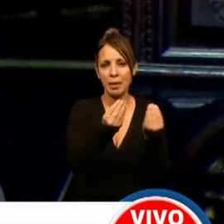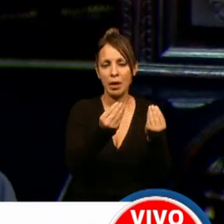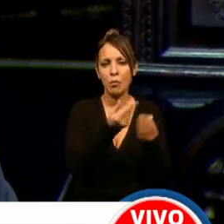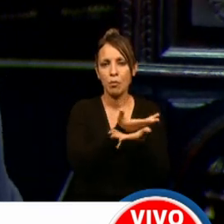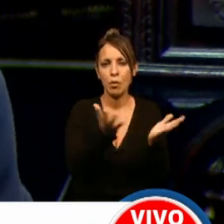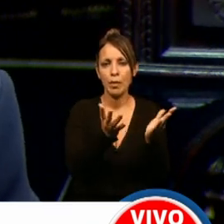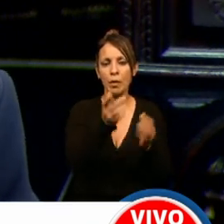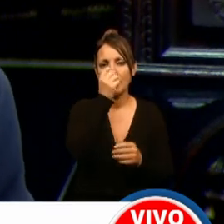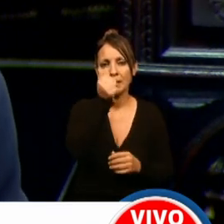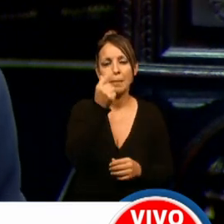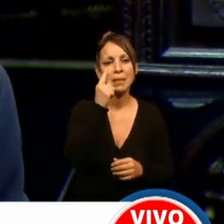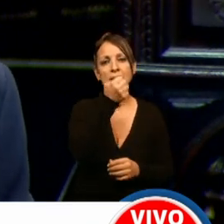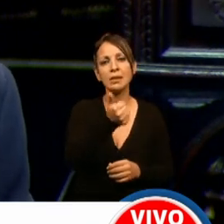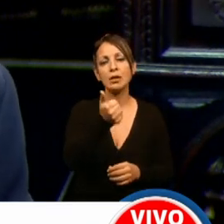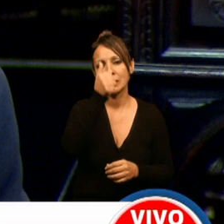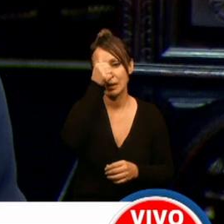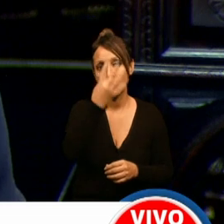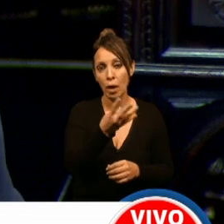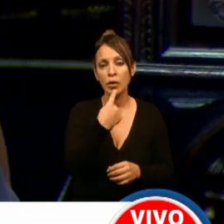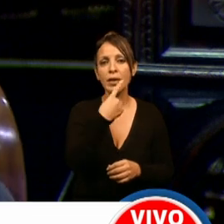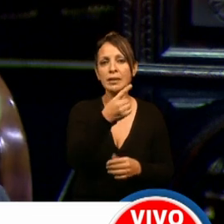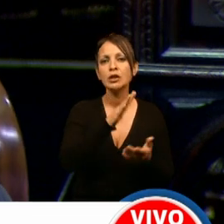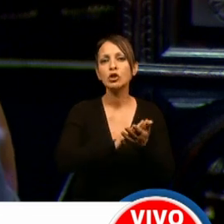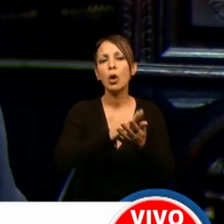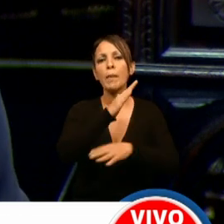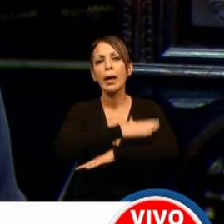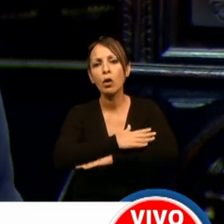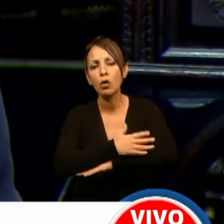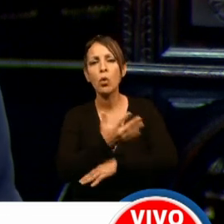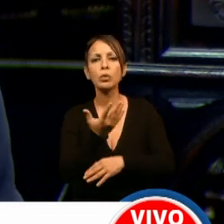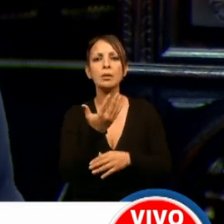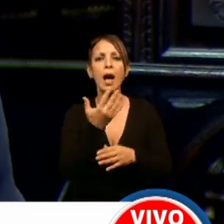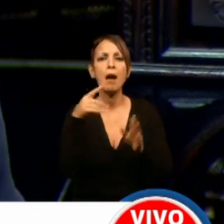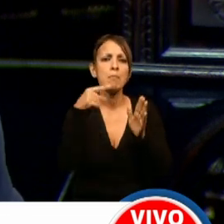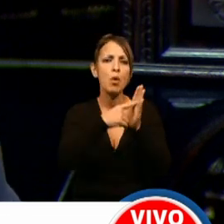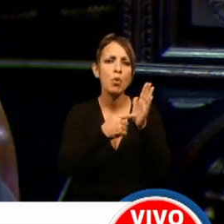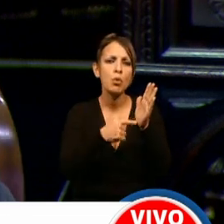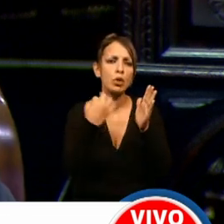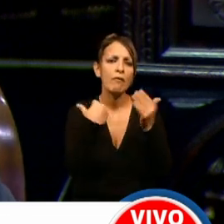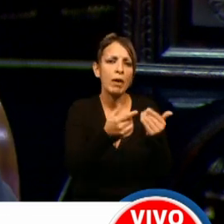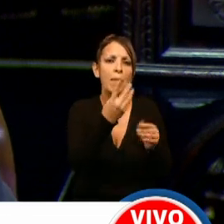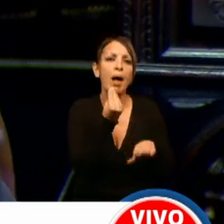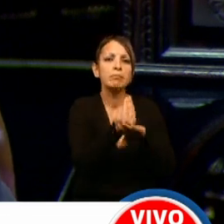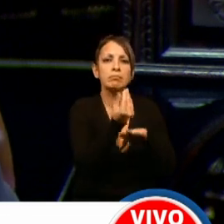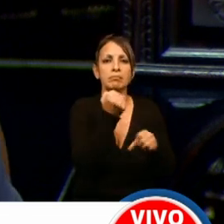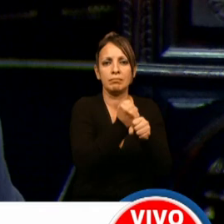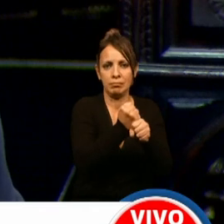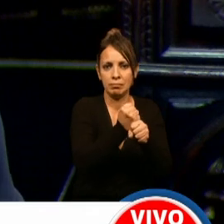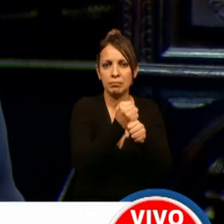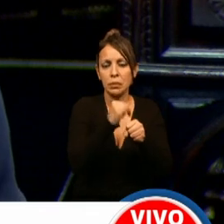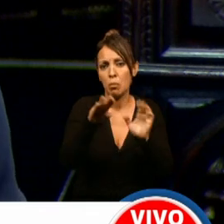25.164 establece condiciones de conducta idónea para el cargo establece impedimentos concretos para el